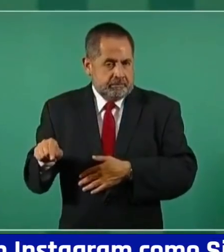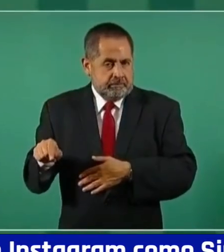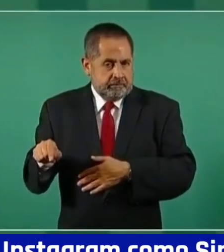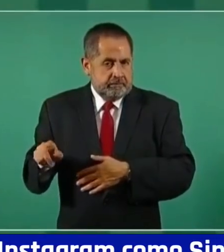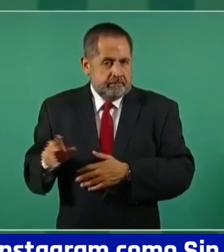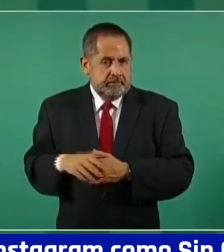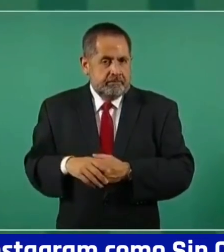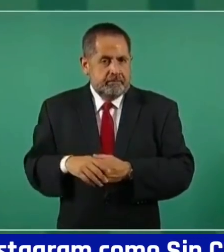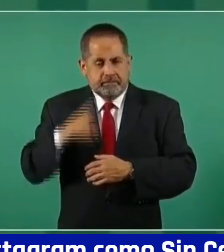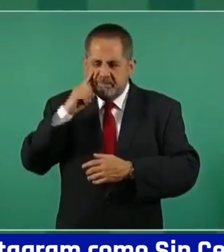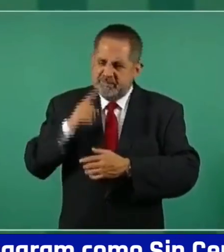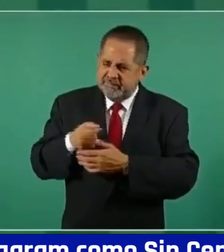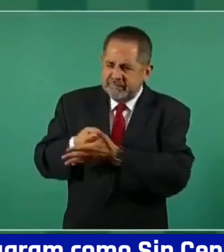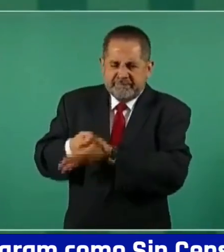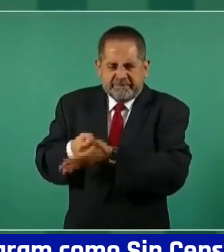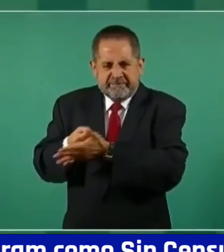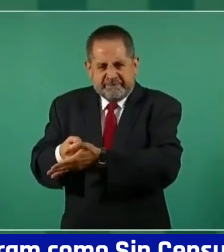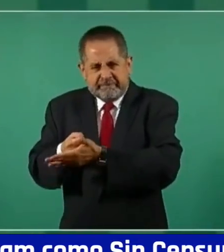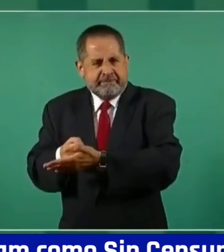como cuña